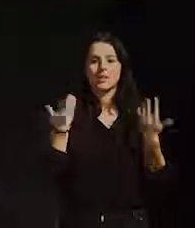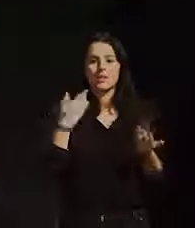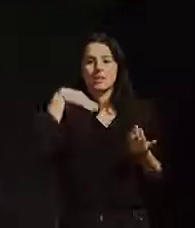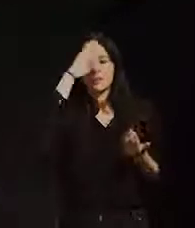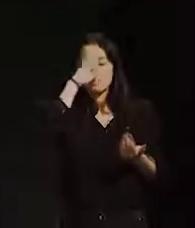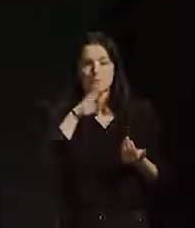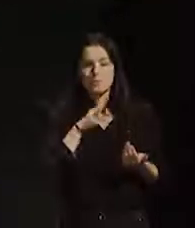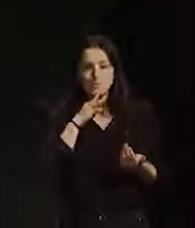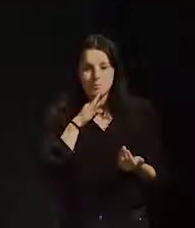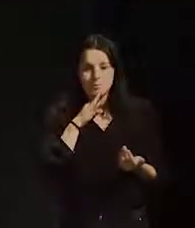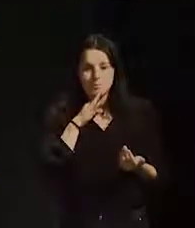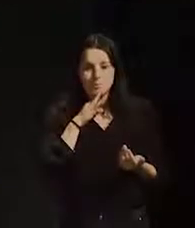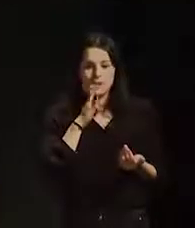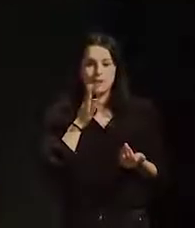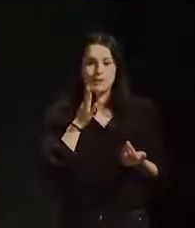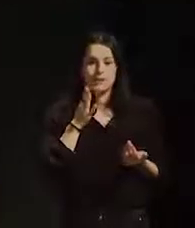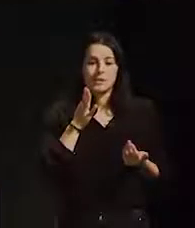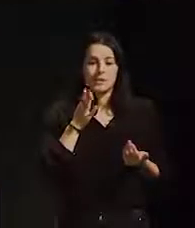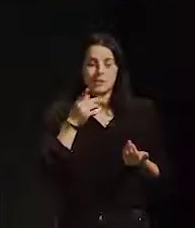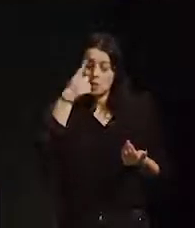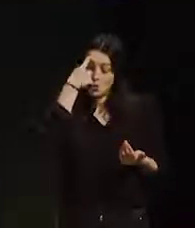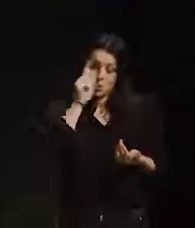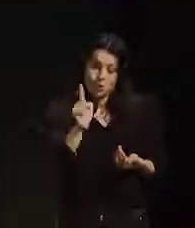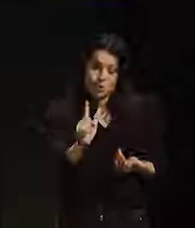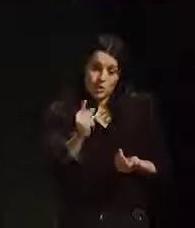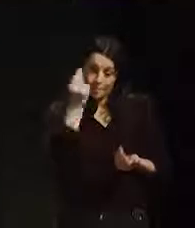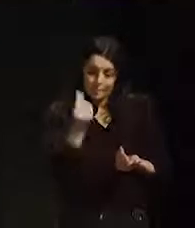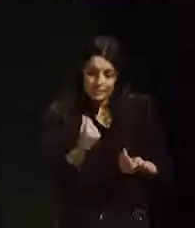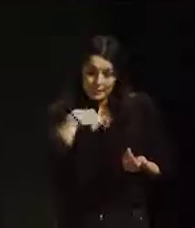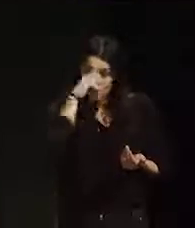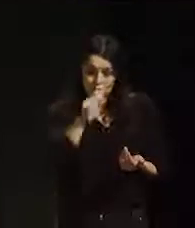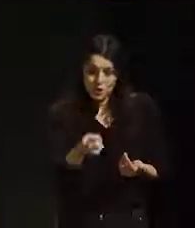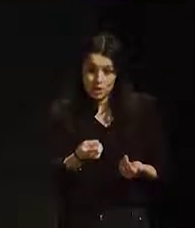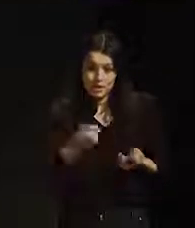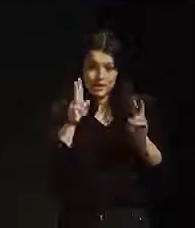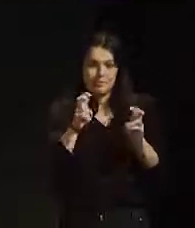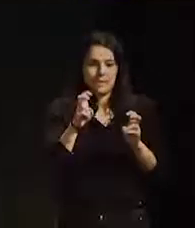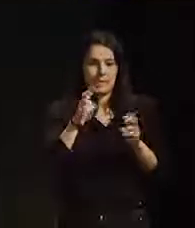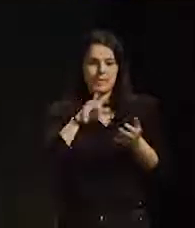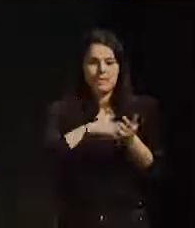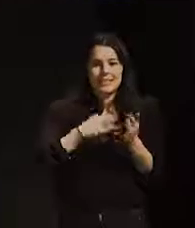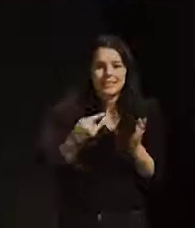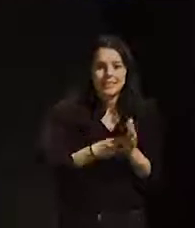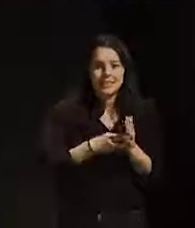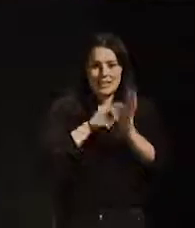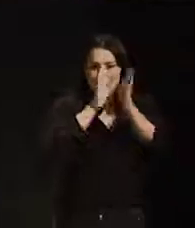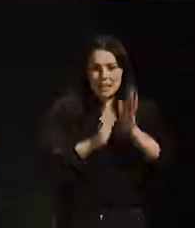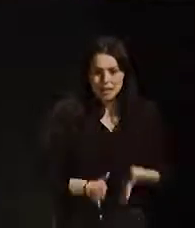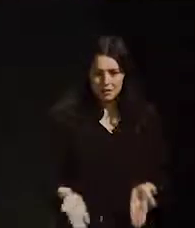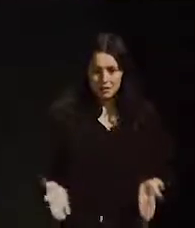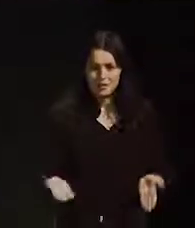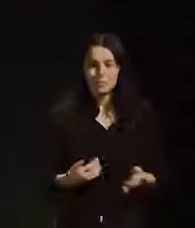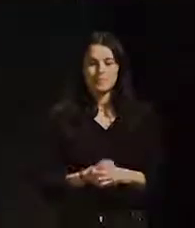padre, sin tener conocimiento mínimo de técnica de danza